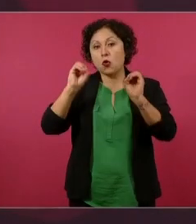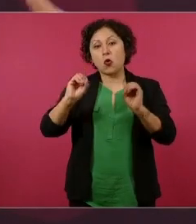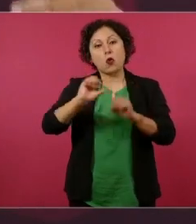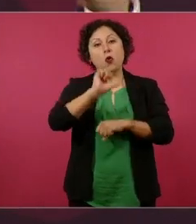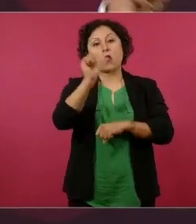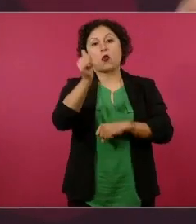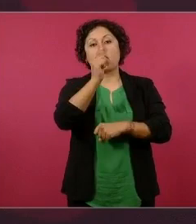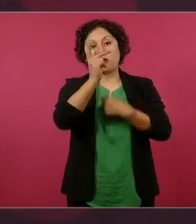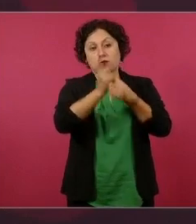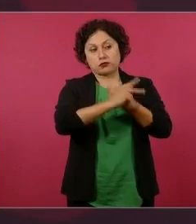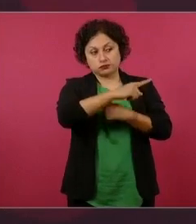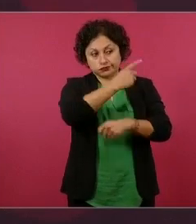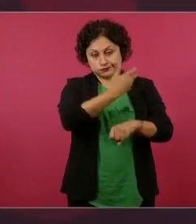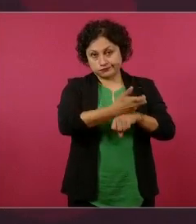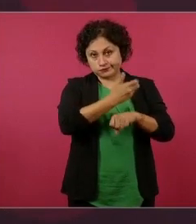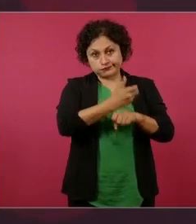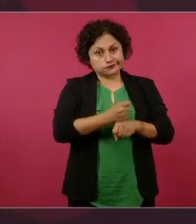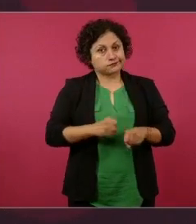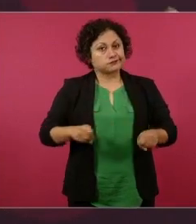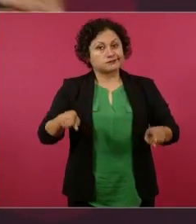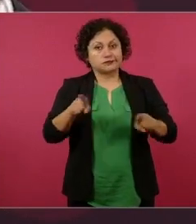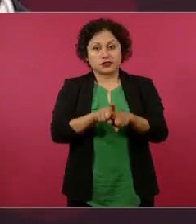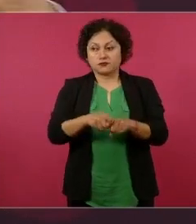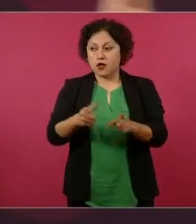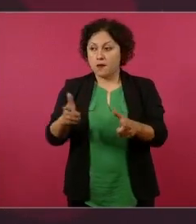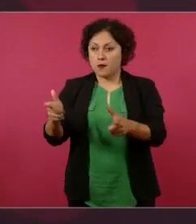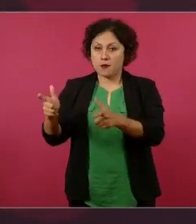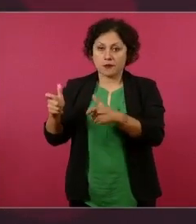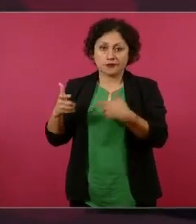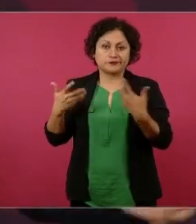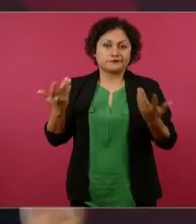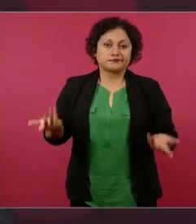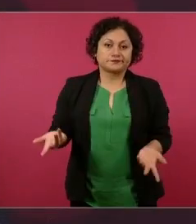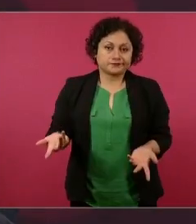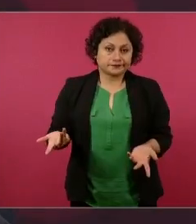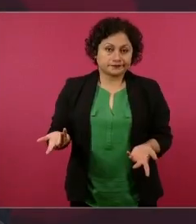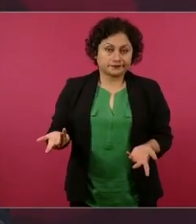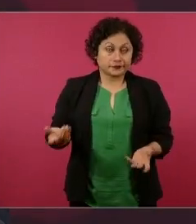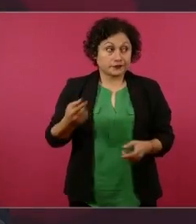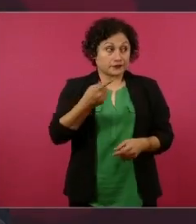Entonces, si eso sigue, pues entonces no se va a poder